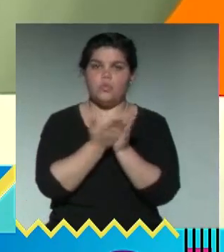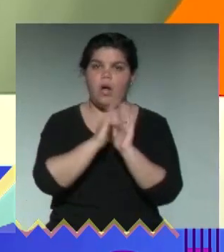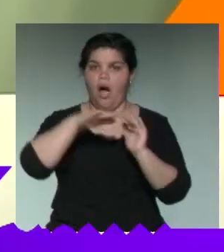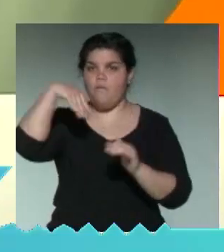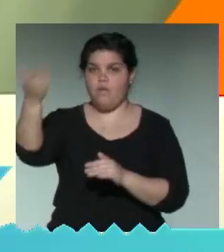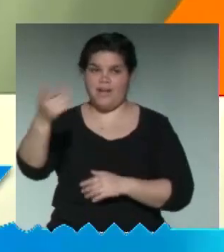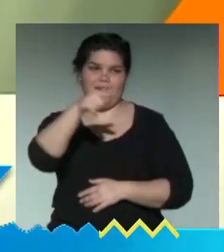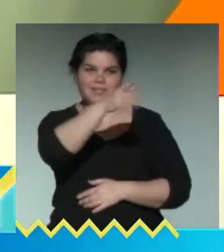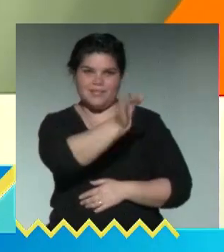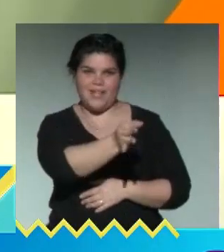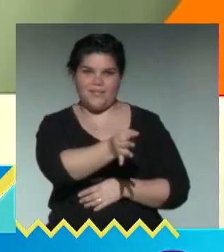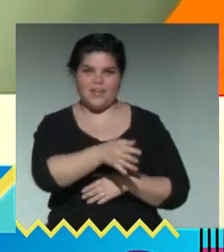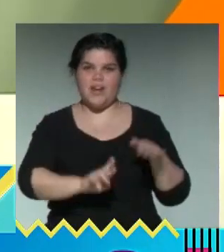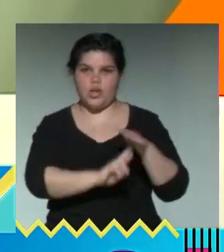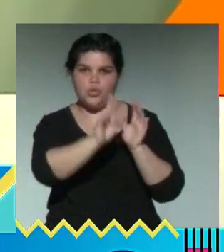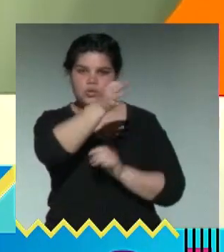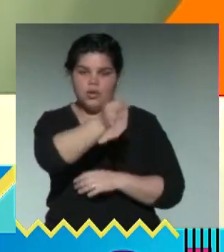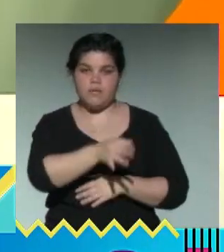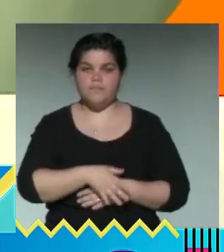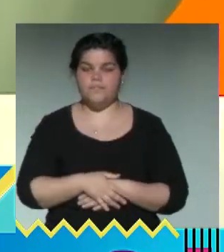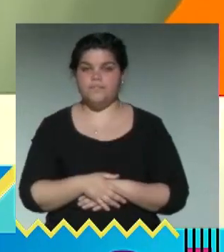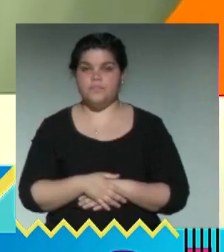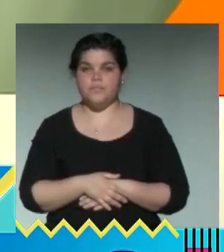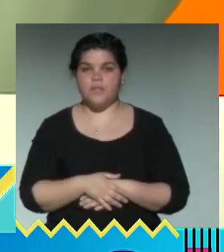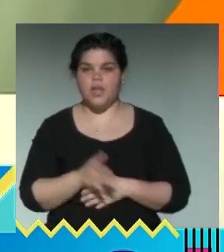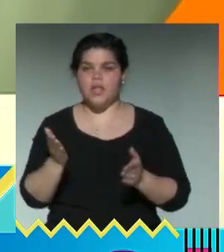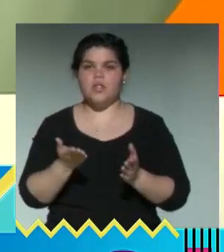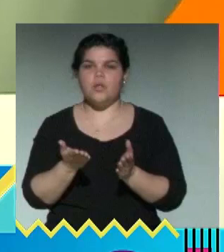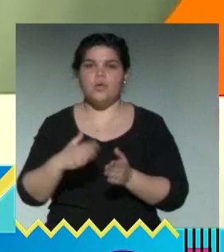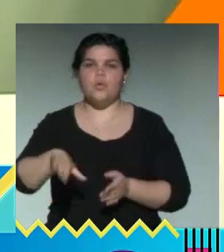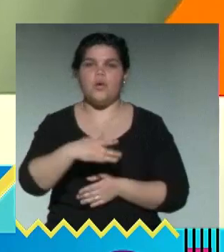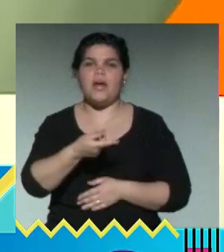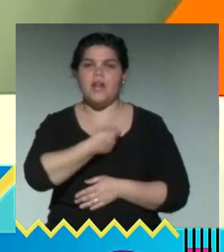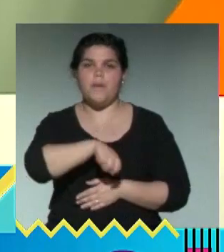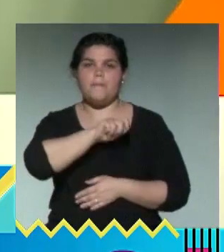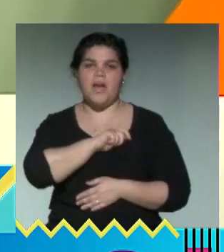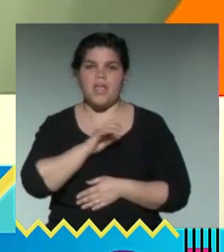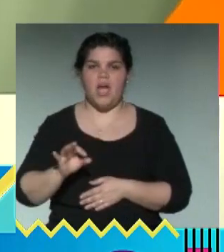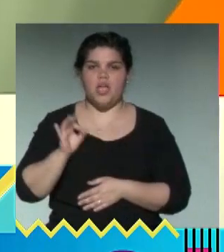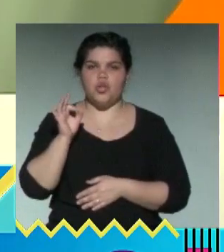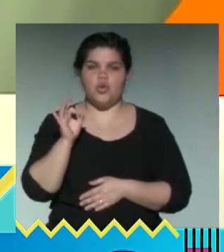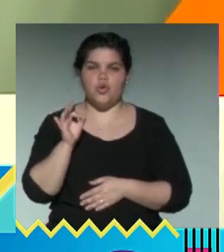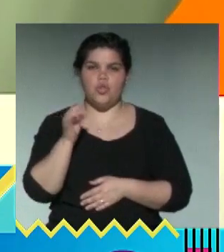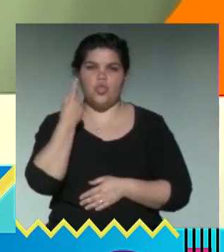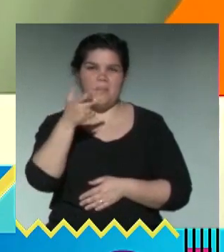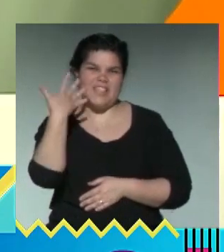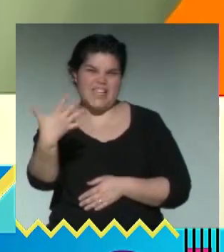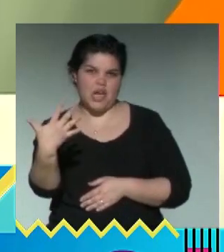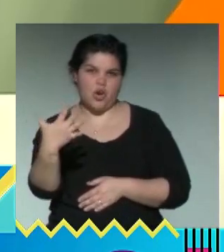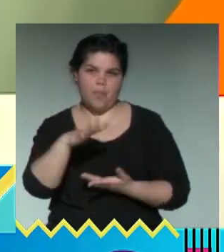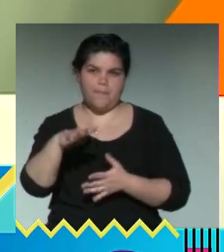está en conocimiento. Estuvimos estudiando en España sobre el 2005, ya 13 años atrás.